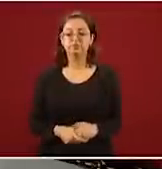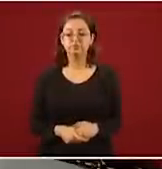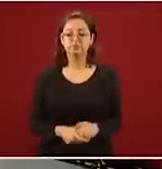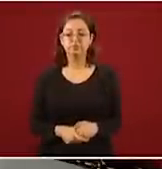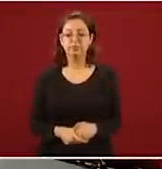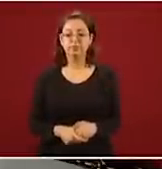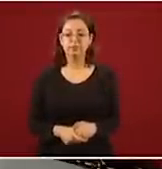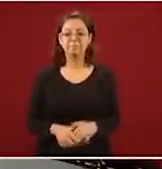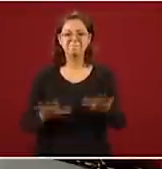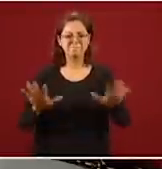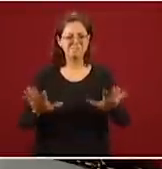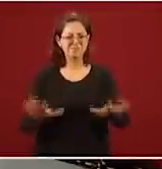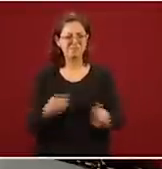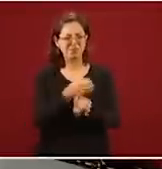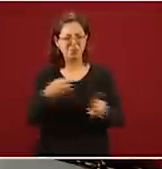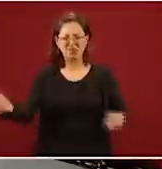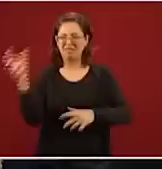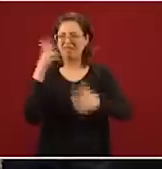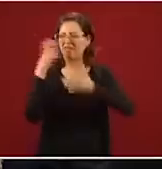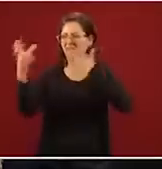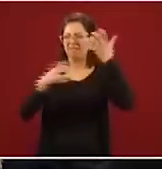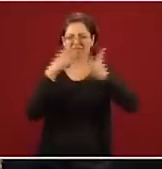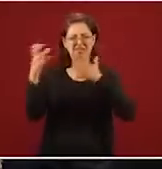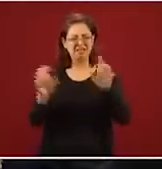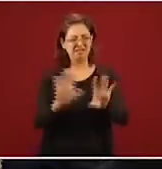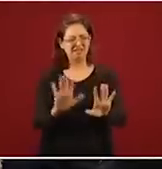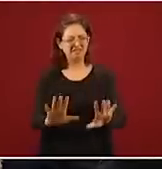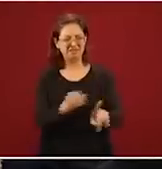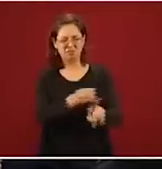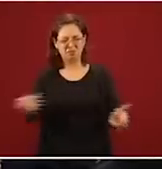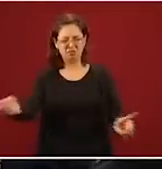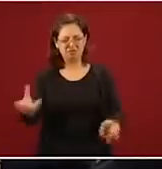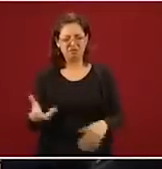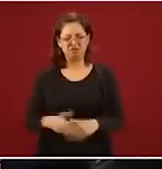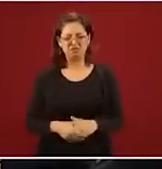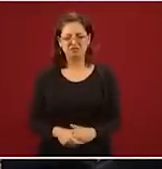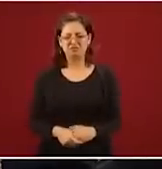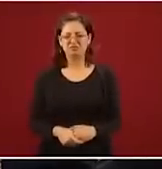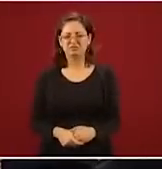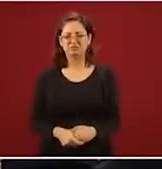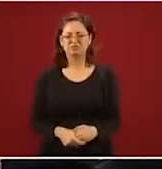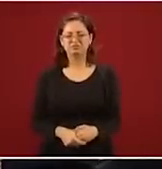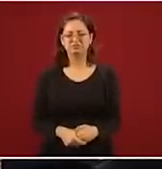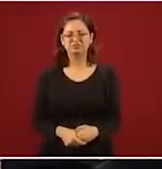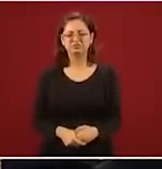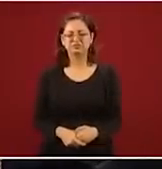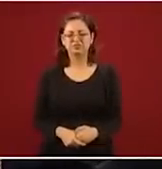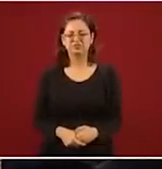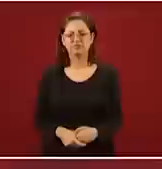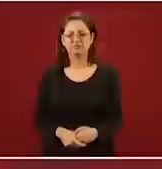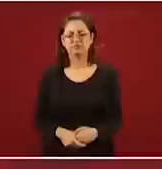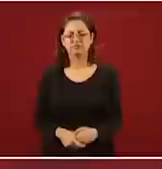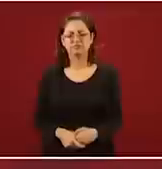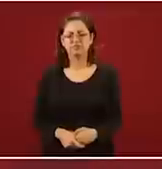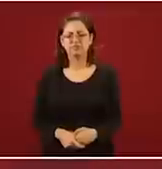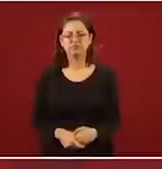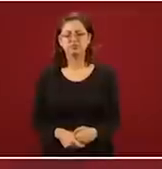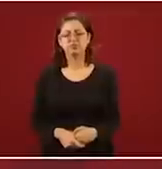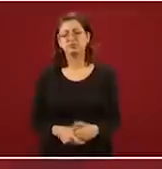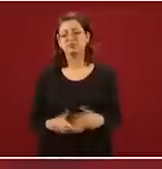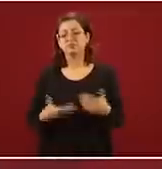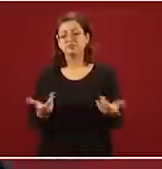Vamos a poner orden, vamos a poner orden. No, miren, la parte esta de las diferencias que